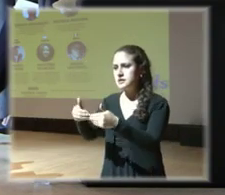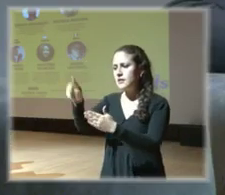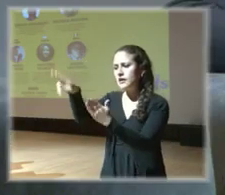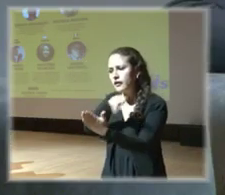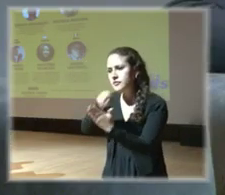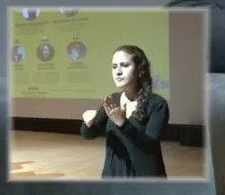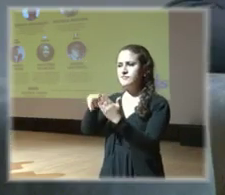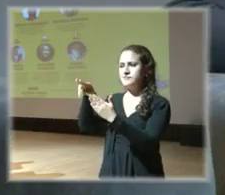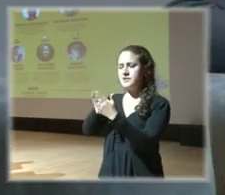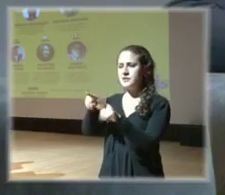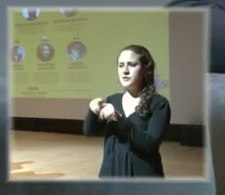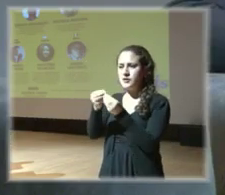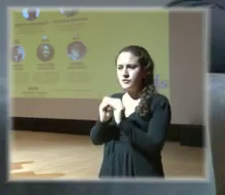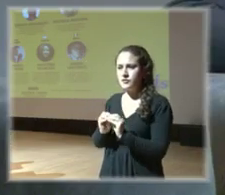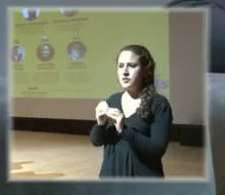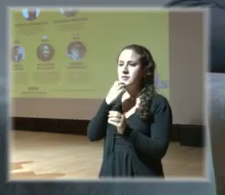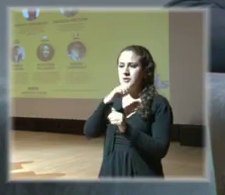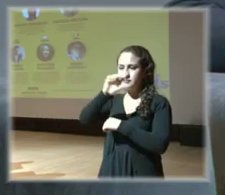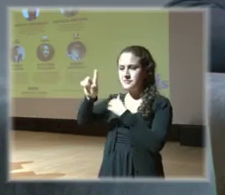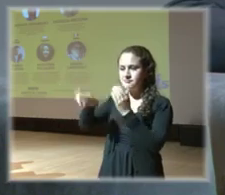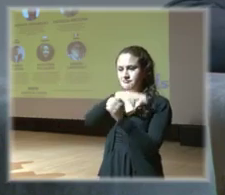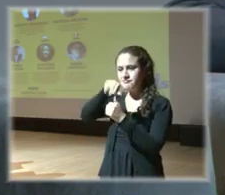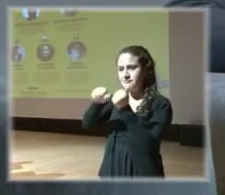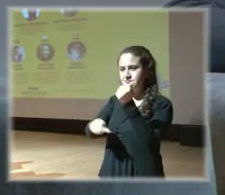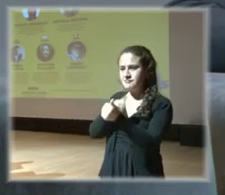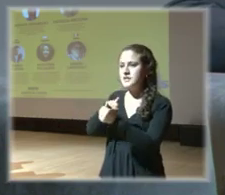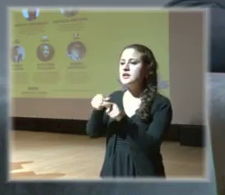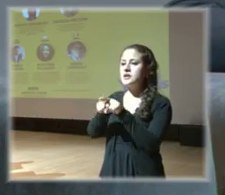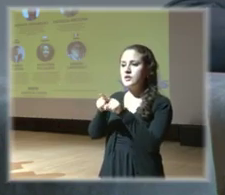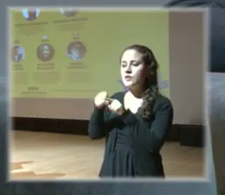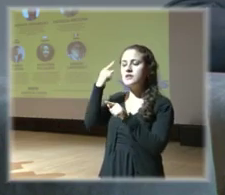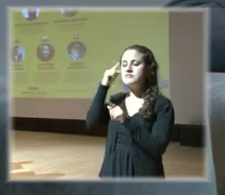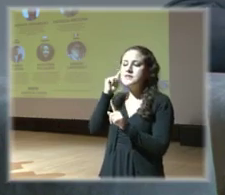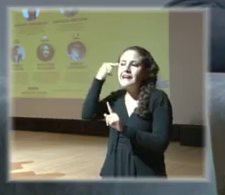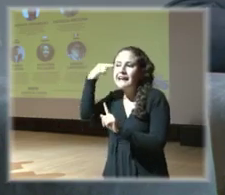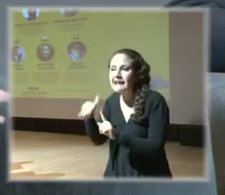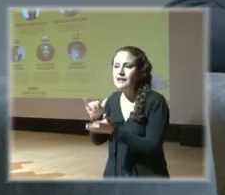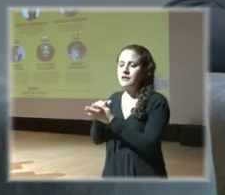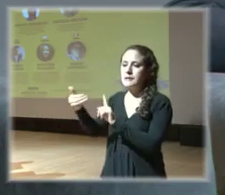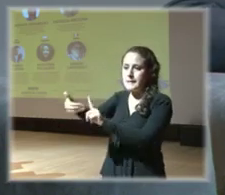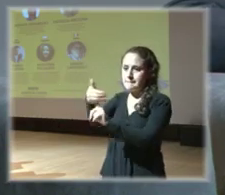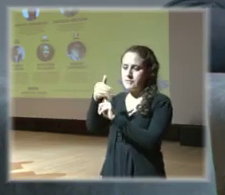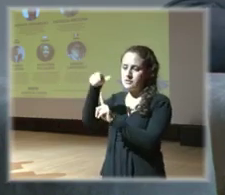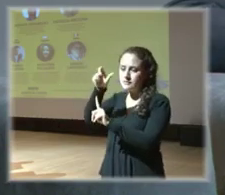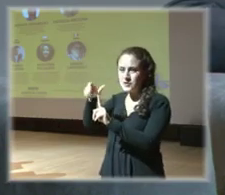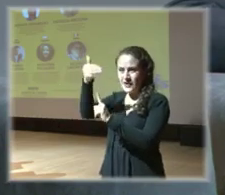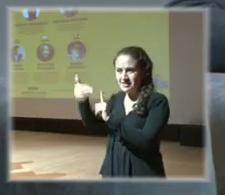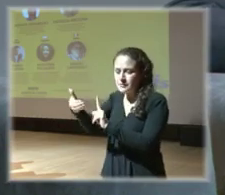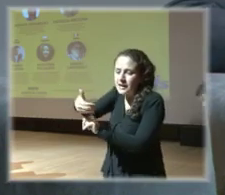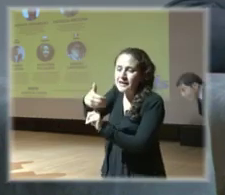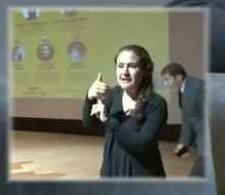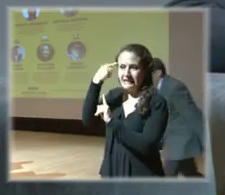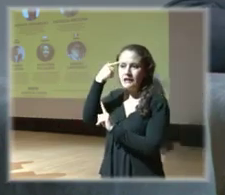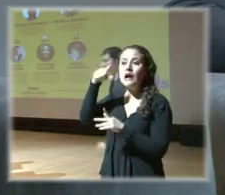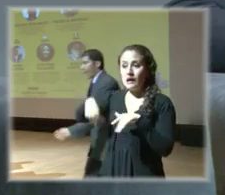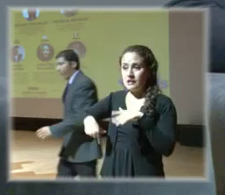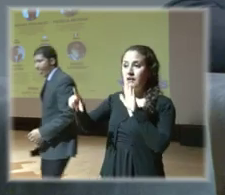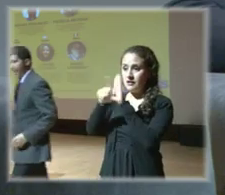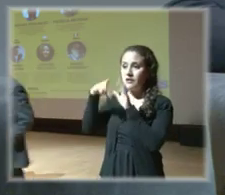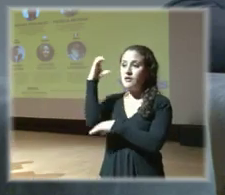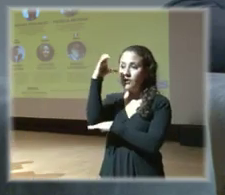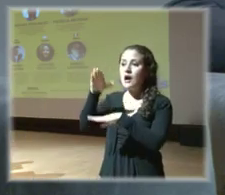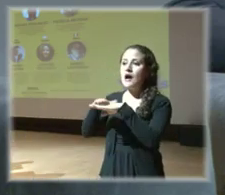discapacidad, como la interdicción, se han entendido como una herramienta de protección de las personas con discapacidad. De hecho, la ley en Colombia dice